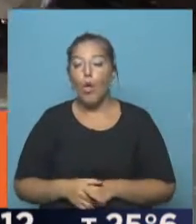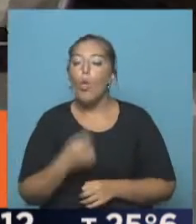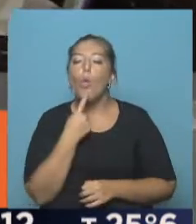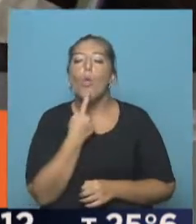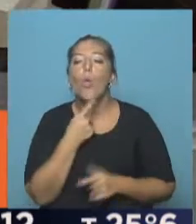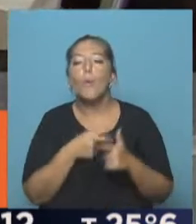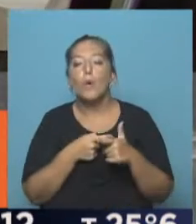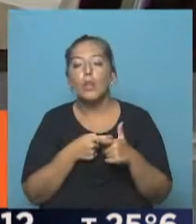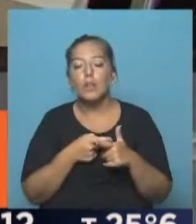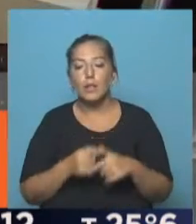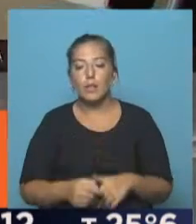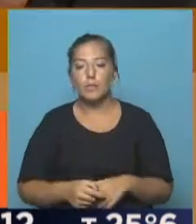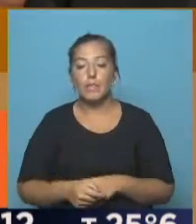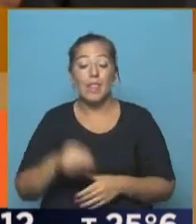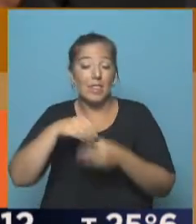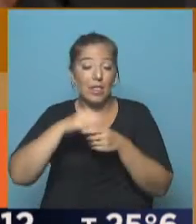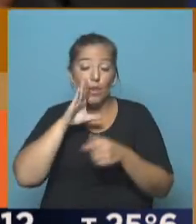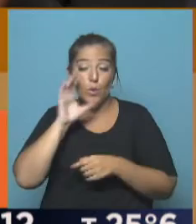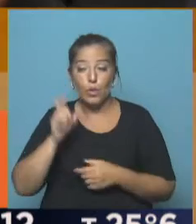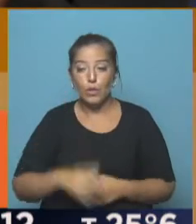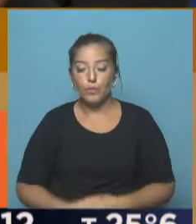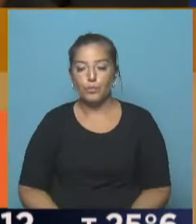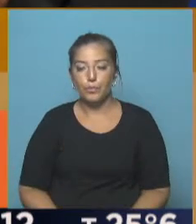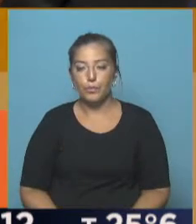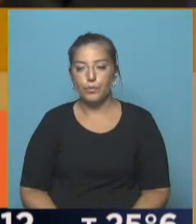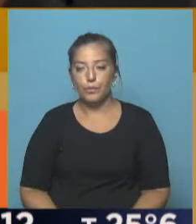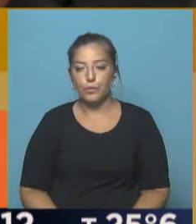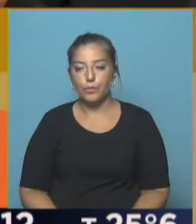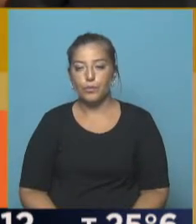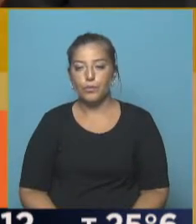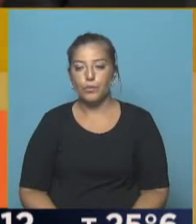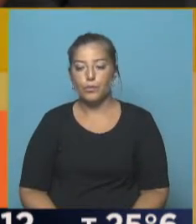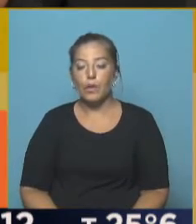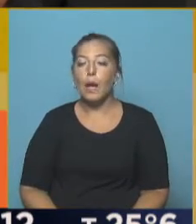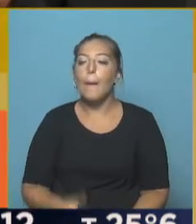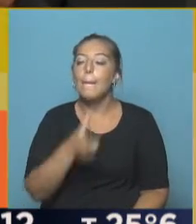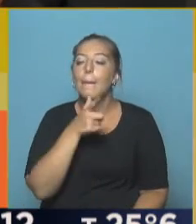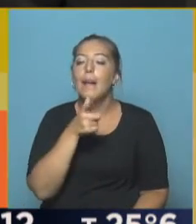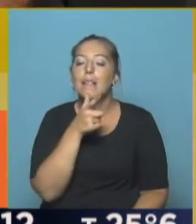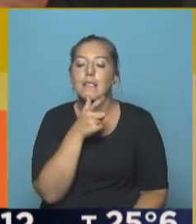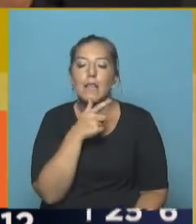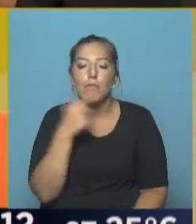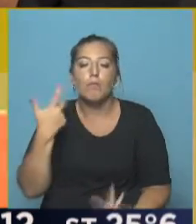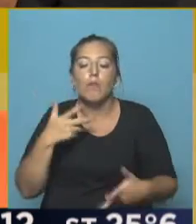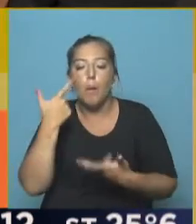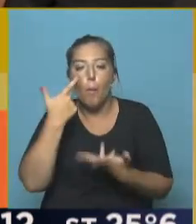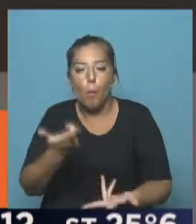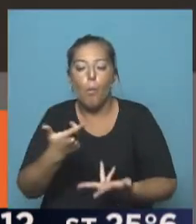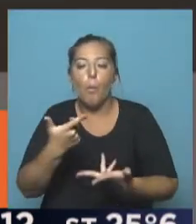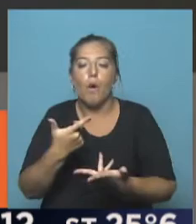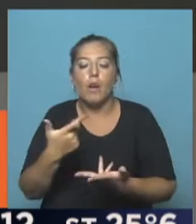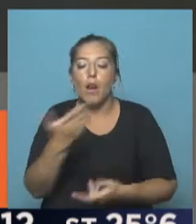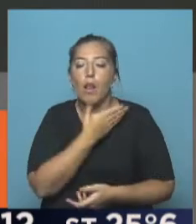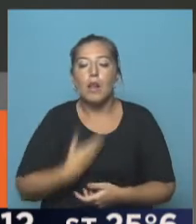tengo para hacerte y de política por ahí interna de Estados Unidos, que es la siguiente. Parece evidente la voluntad de Trump de gobernar salteándose algunas de las